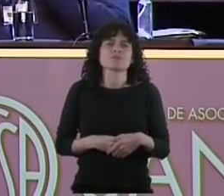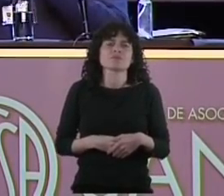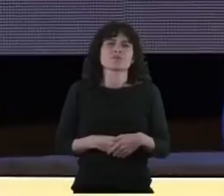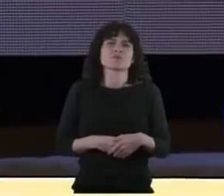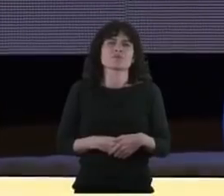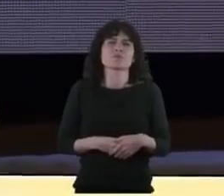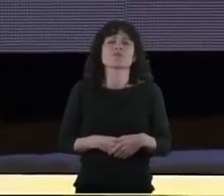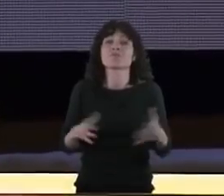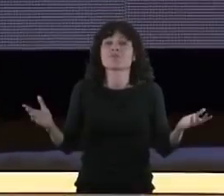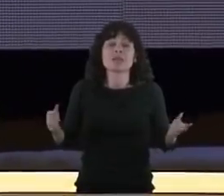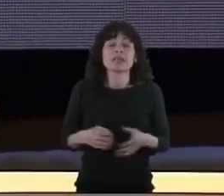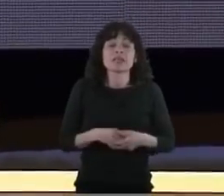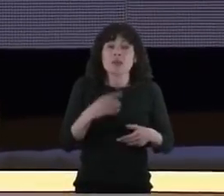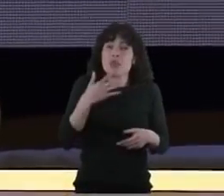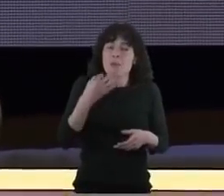La verdad es que